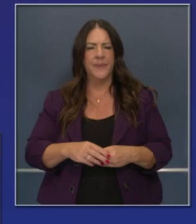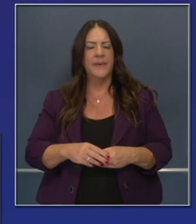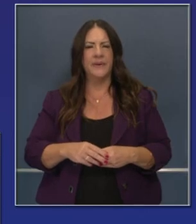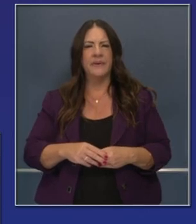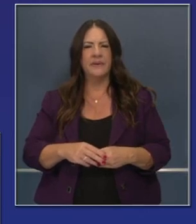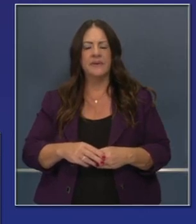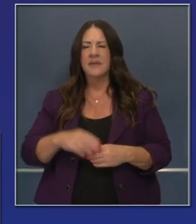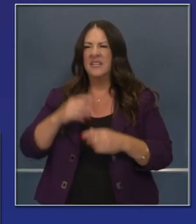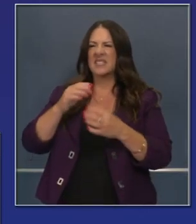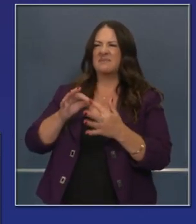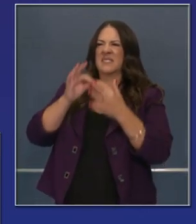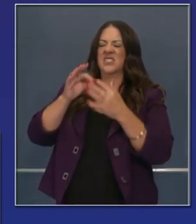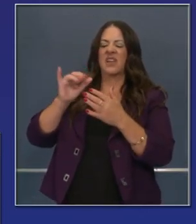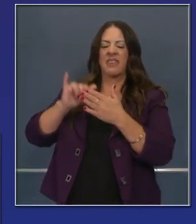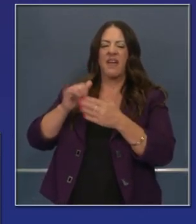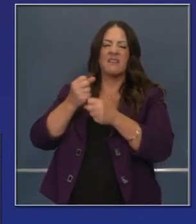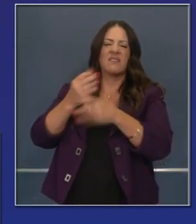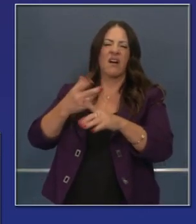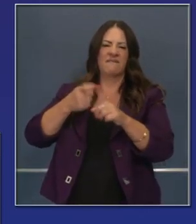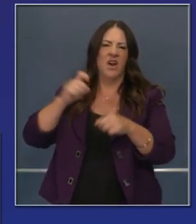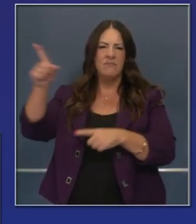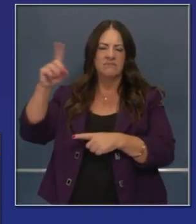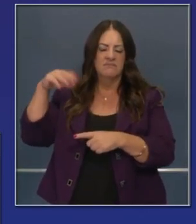resistiéndonos a estas fuerzas